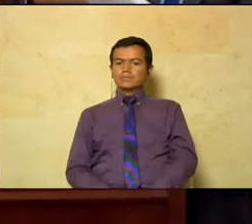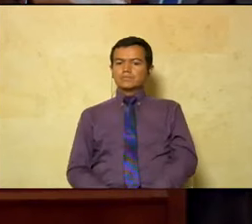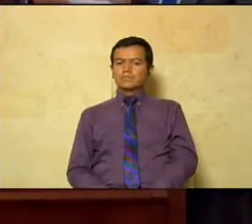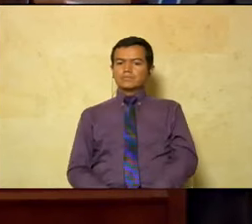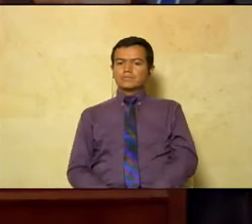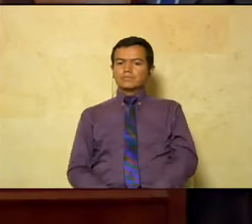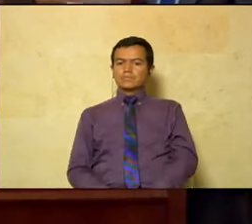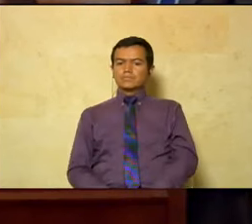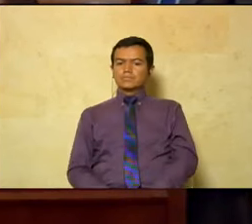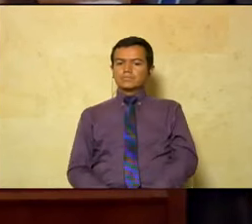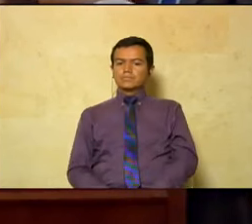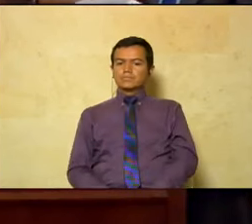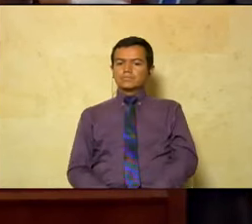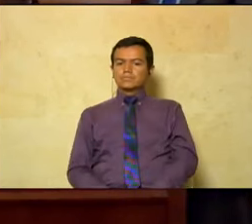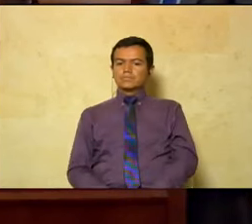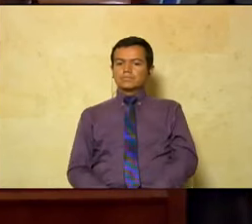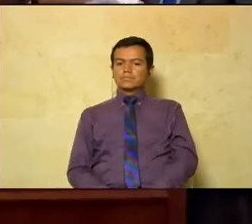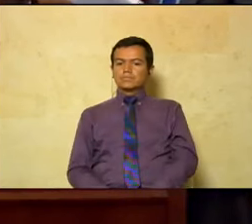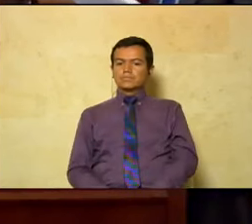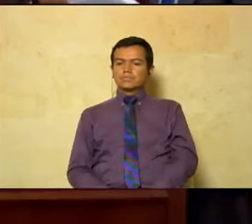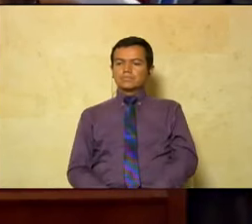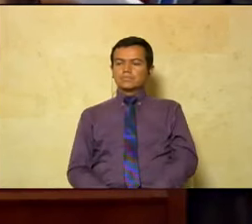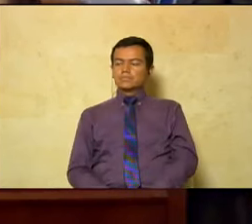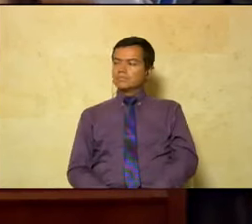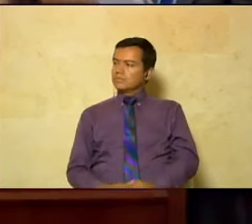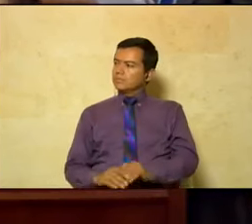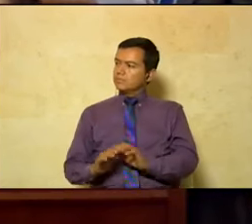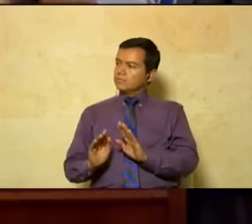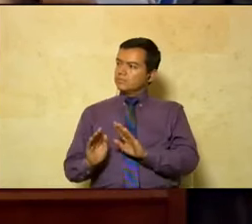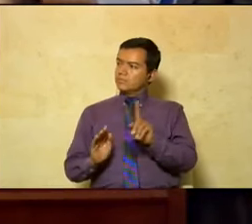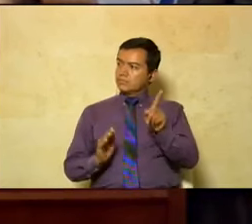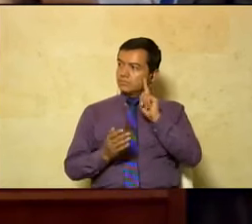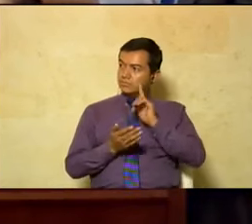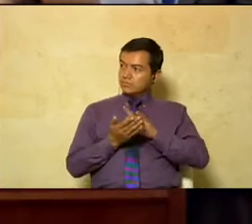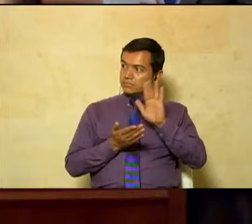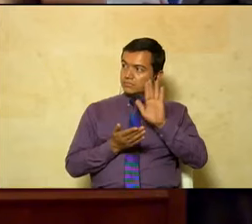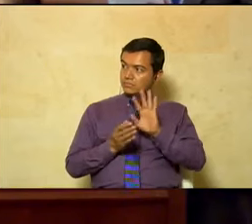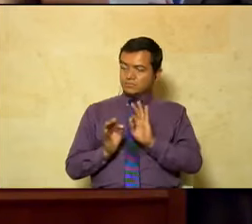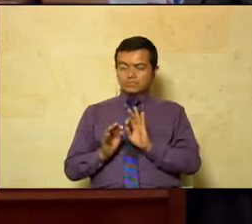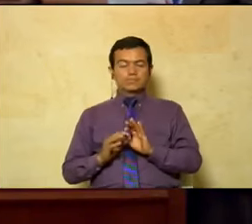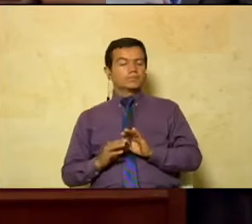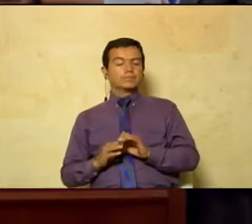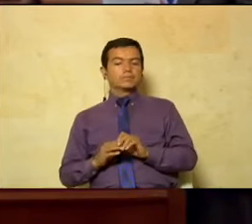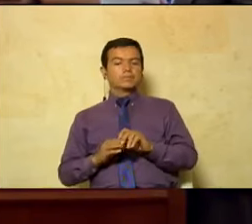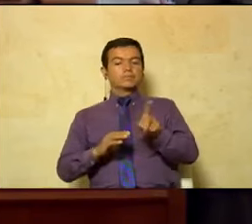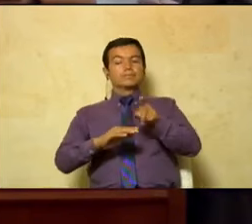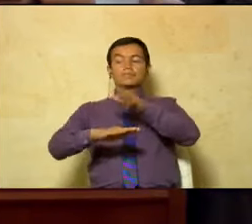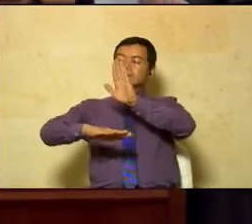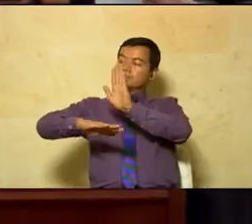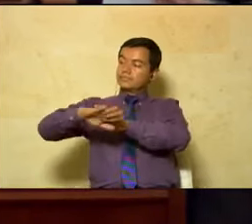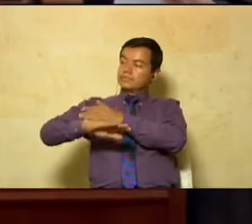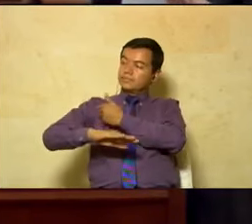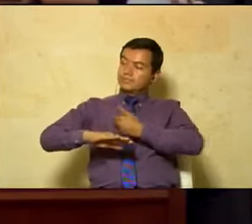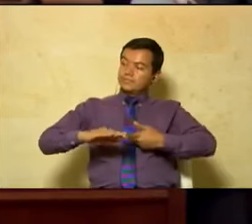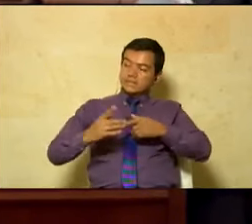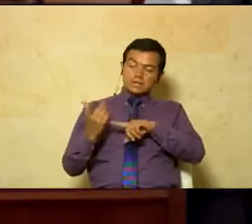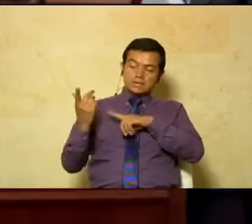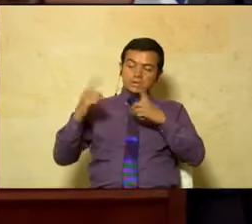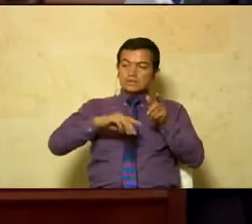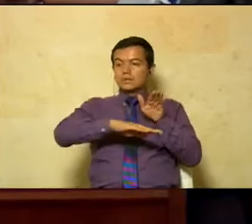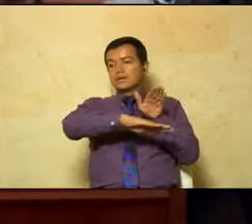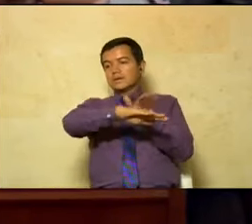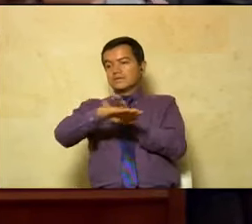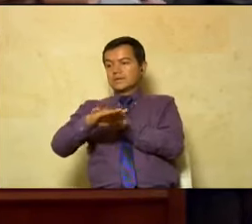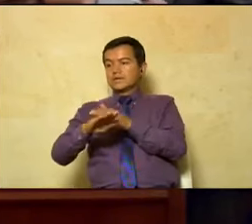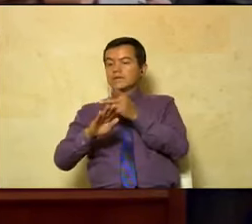presidenta pero tengo que terminar porque han sido anunciados señora presidenta los proyectos de ley